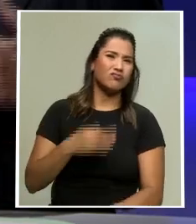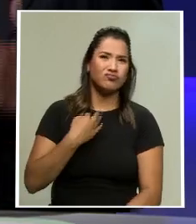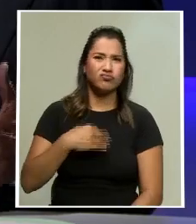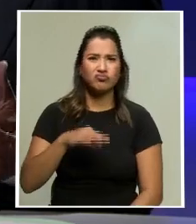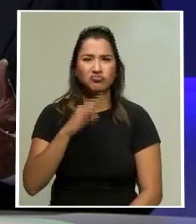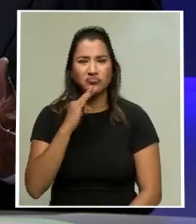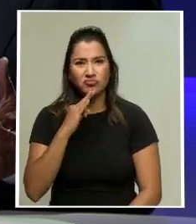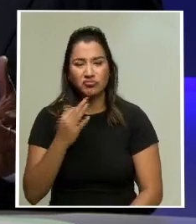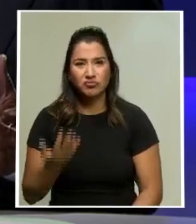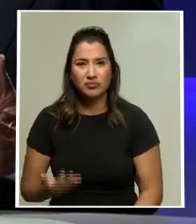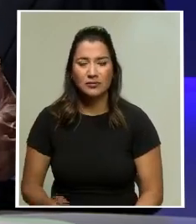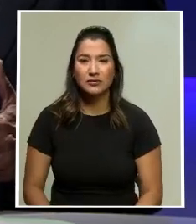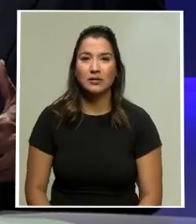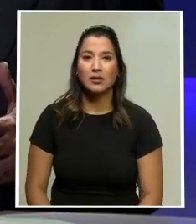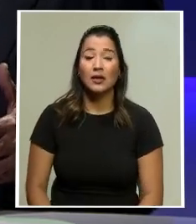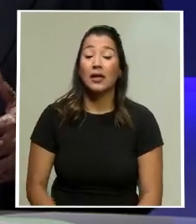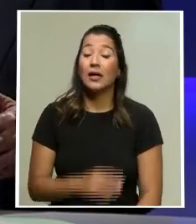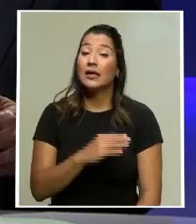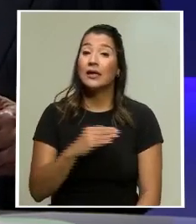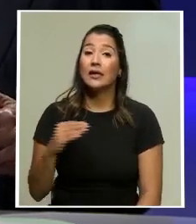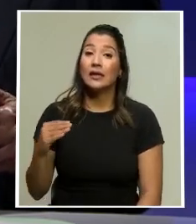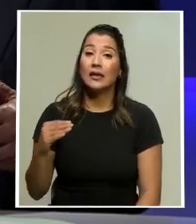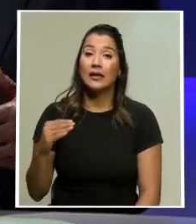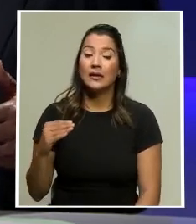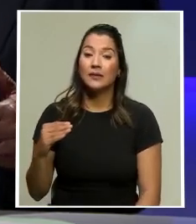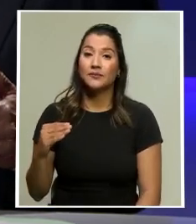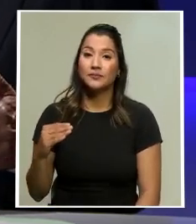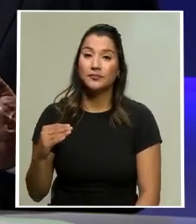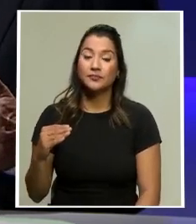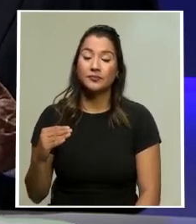se desencanta y se